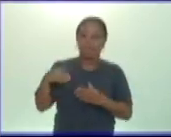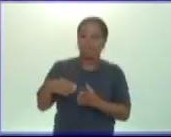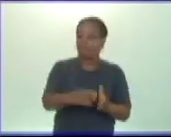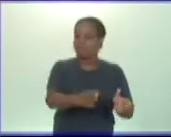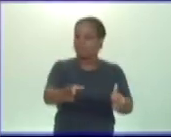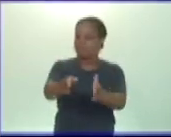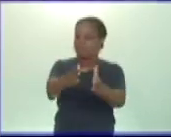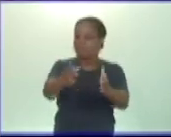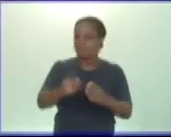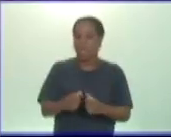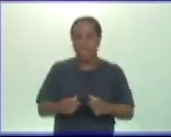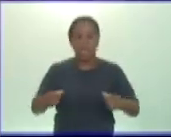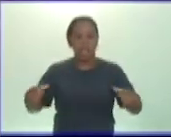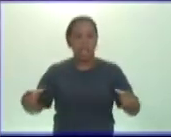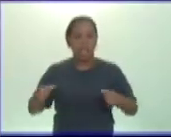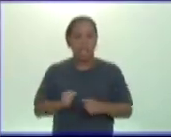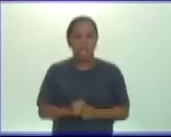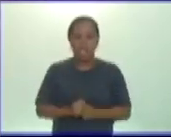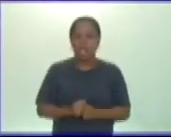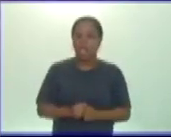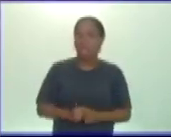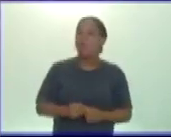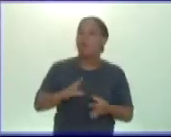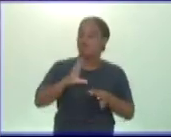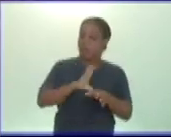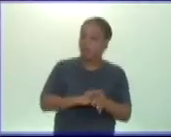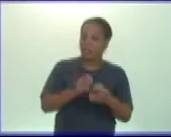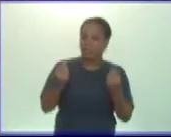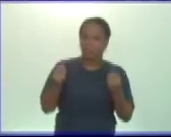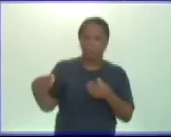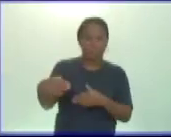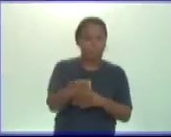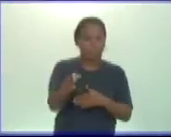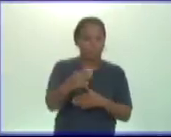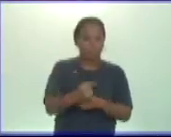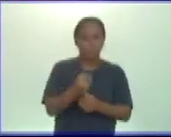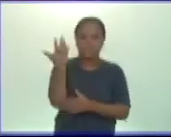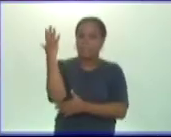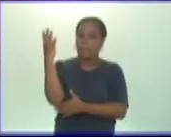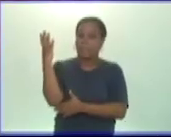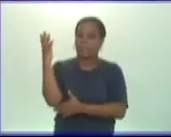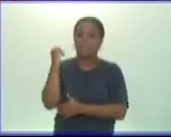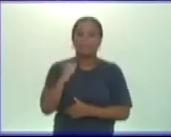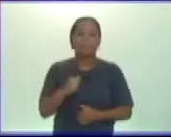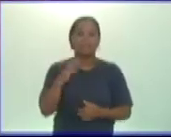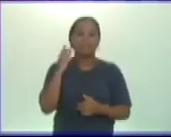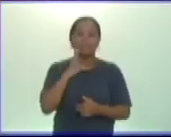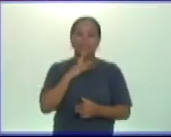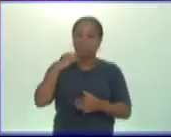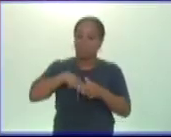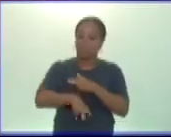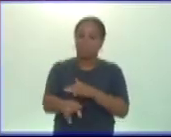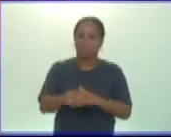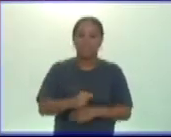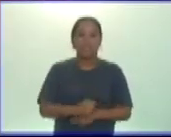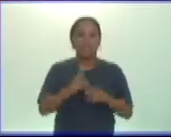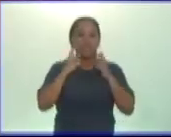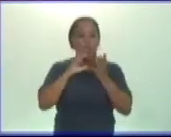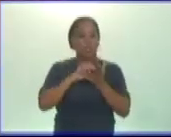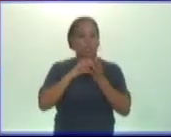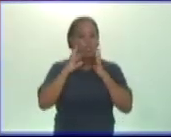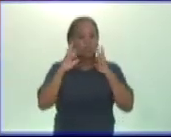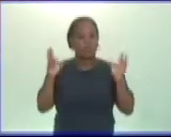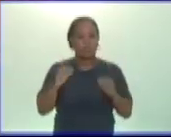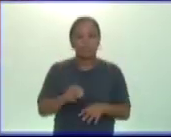ríos y lagos, que afecta a muchas especies de peces y plantas acuáticas a los que habitan. Son seres vivos